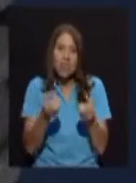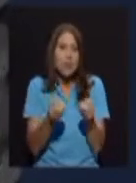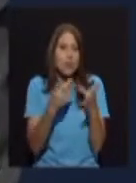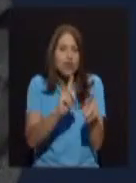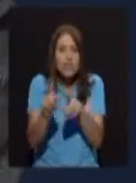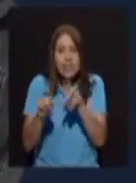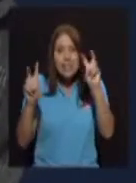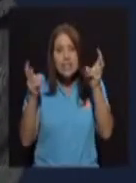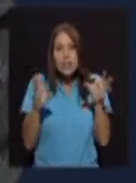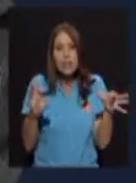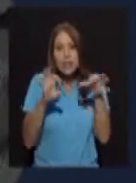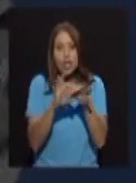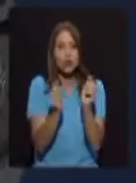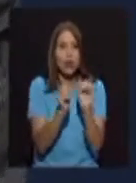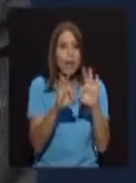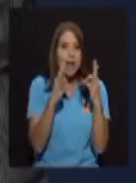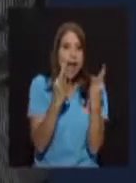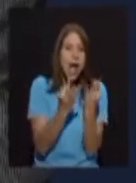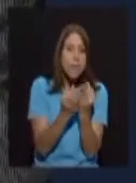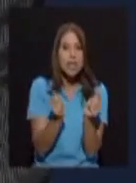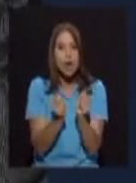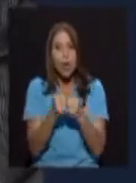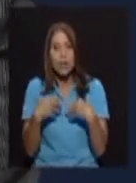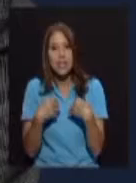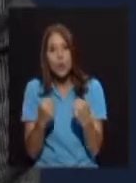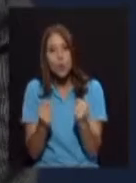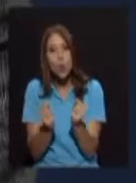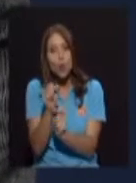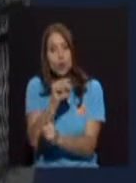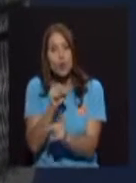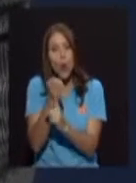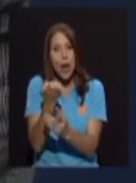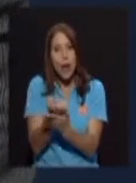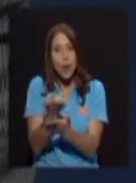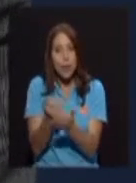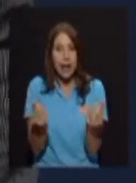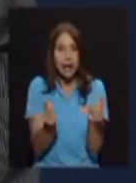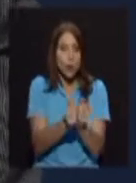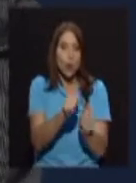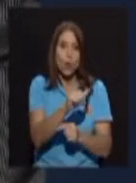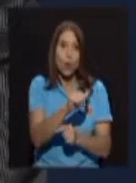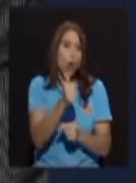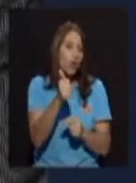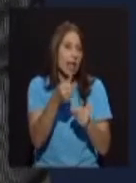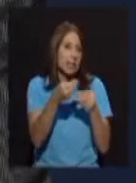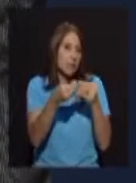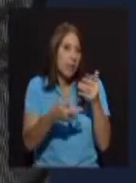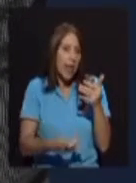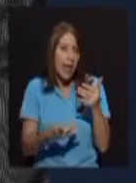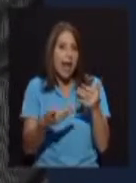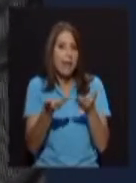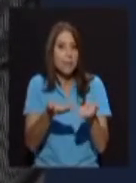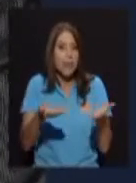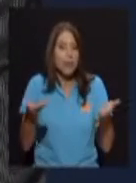con la familia, con la salud, con las condiciones económicas, con otra serie de aspectos